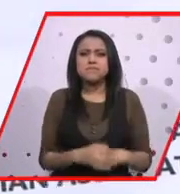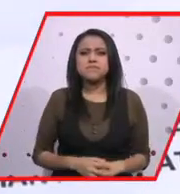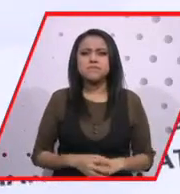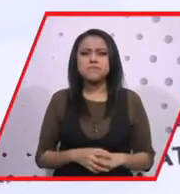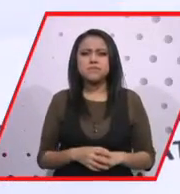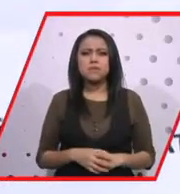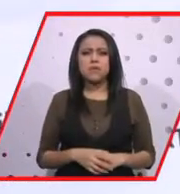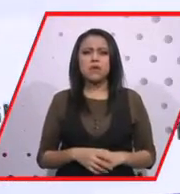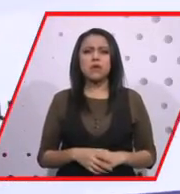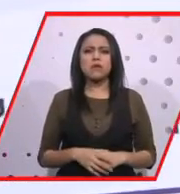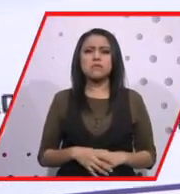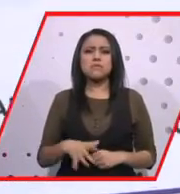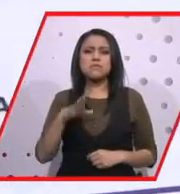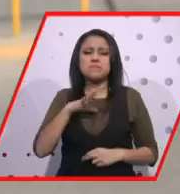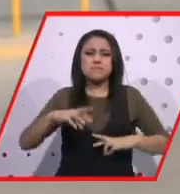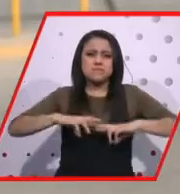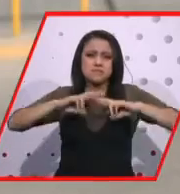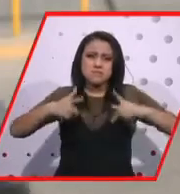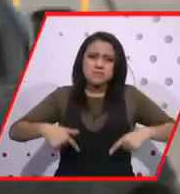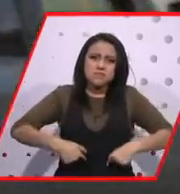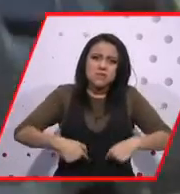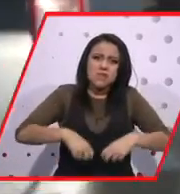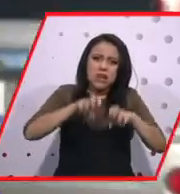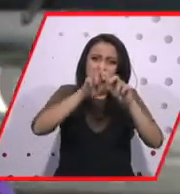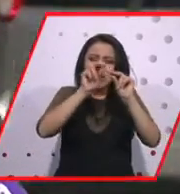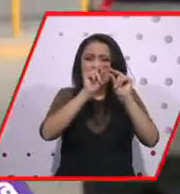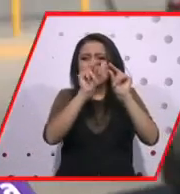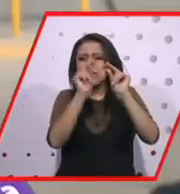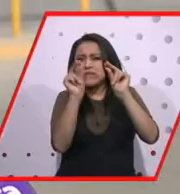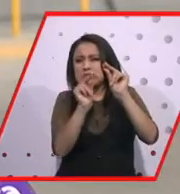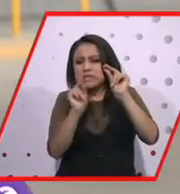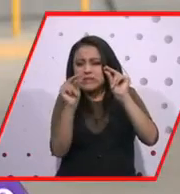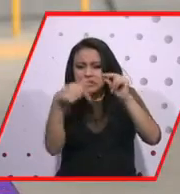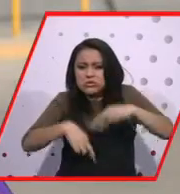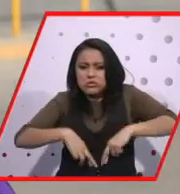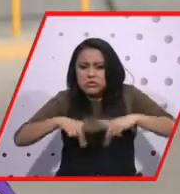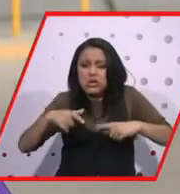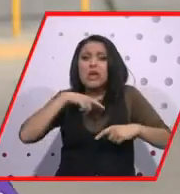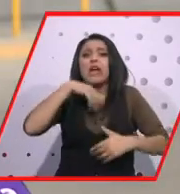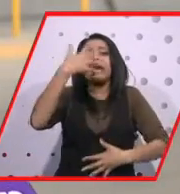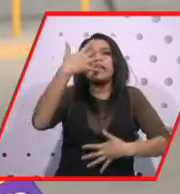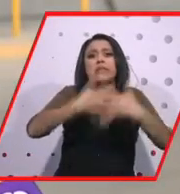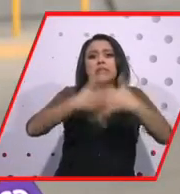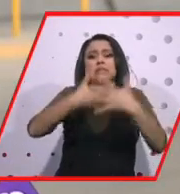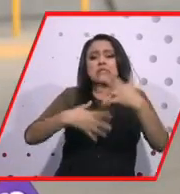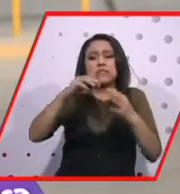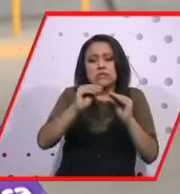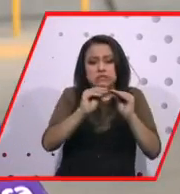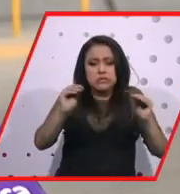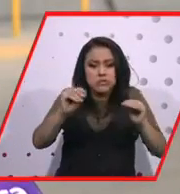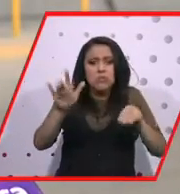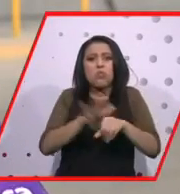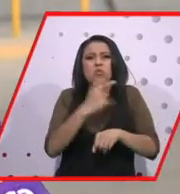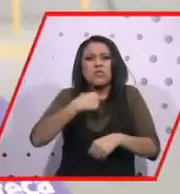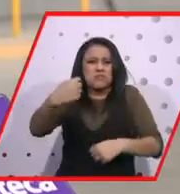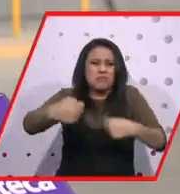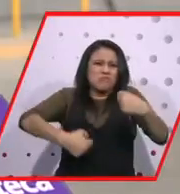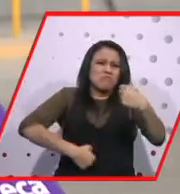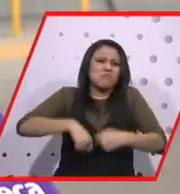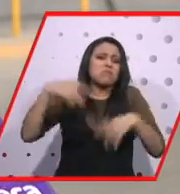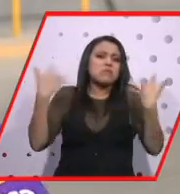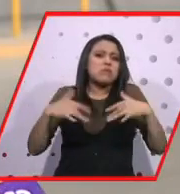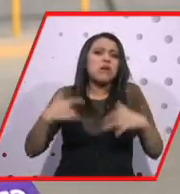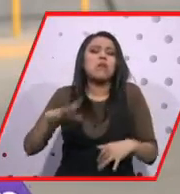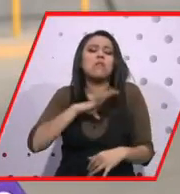presentó una ruptura en su intestino delgado. Y tuvieron que cortarle 15 centímetros debido al golpe que llevaba. Tenía